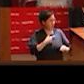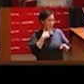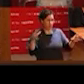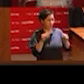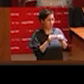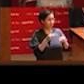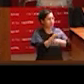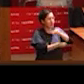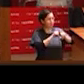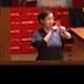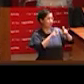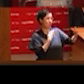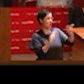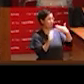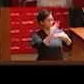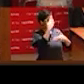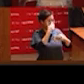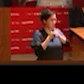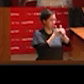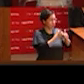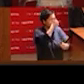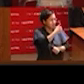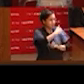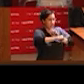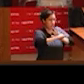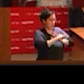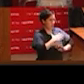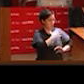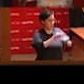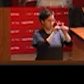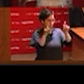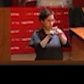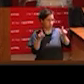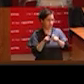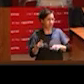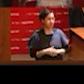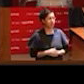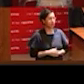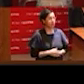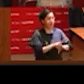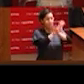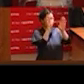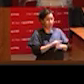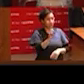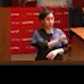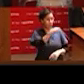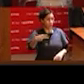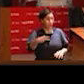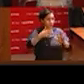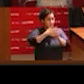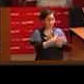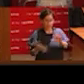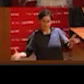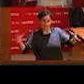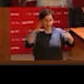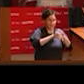hacer una consultoría lo más pegada posible a a las empresas el resultado final pues evidentemente es casar la